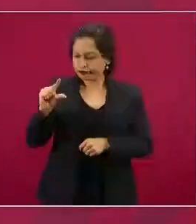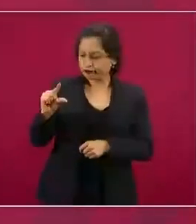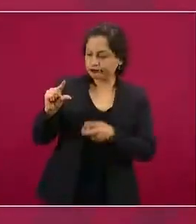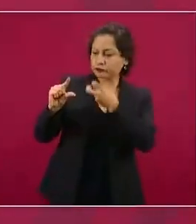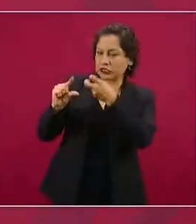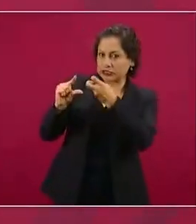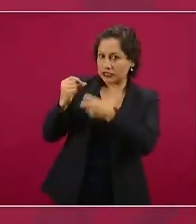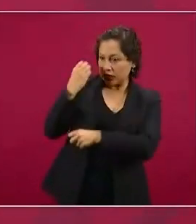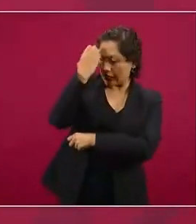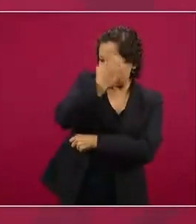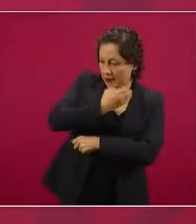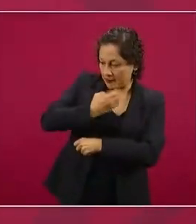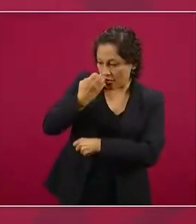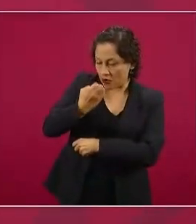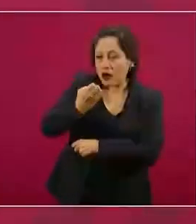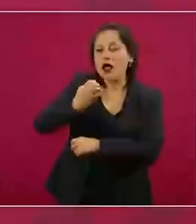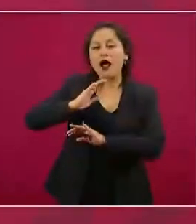si está uno bien.